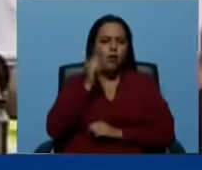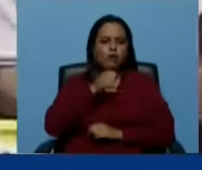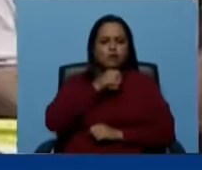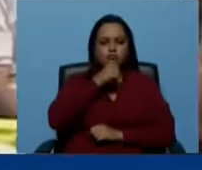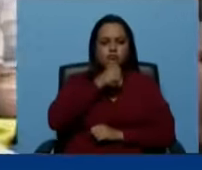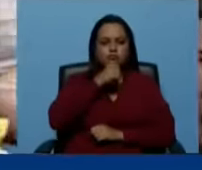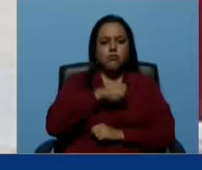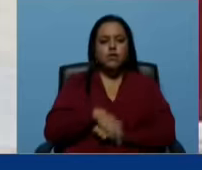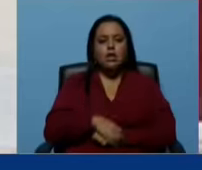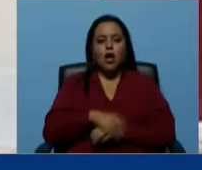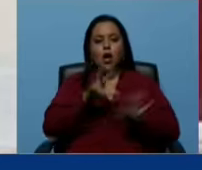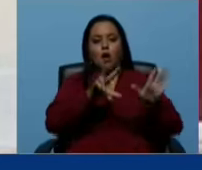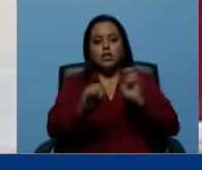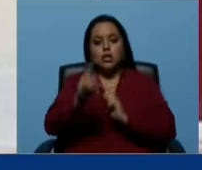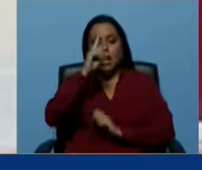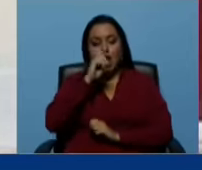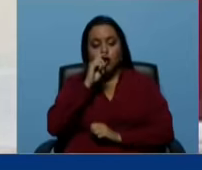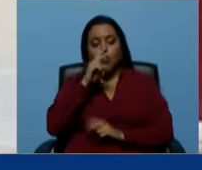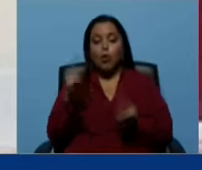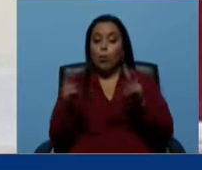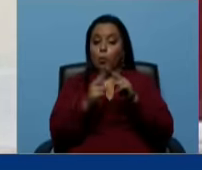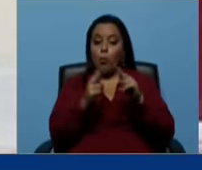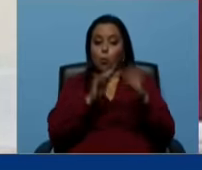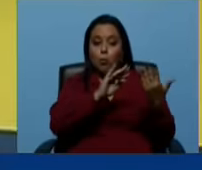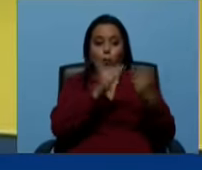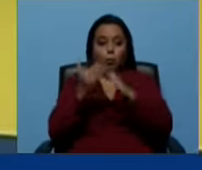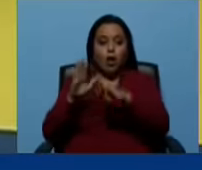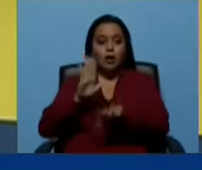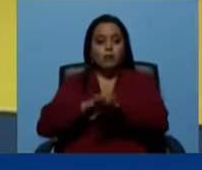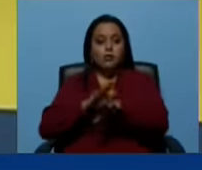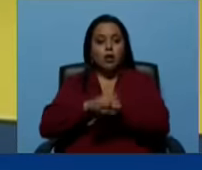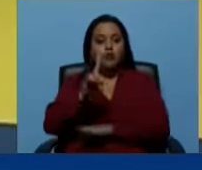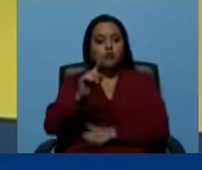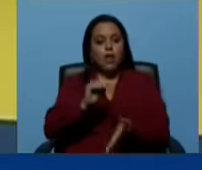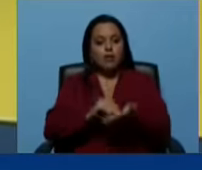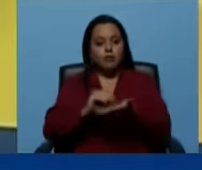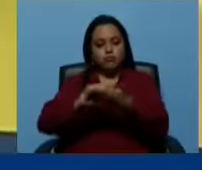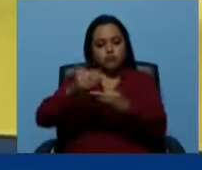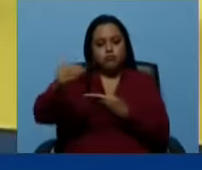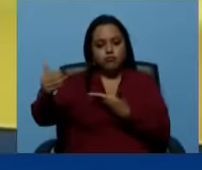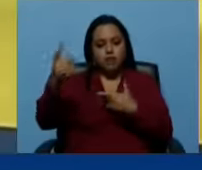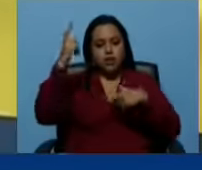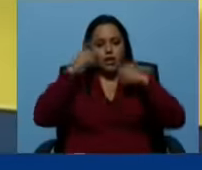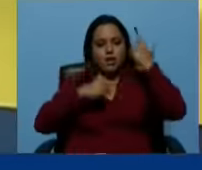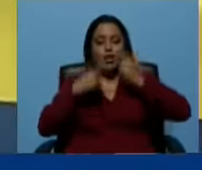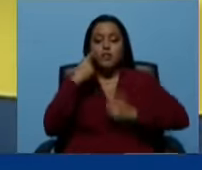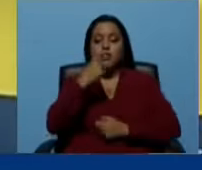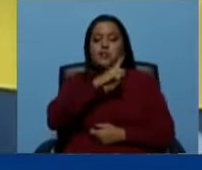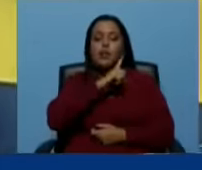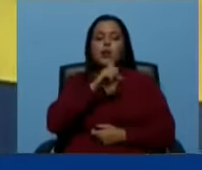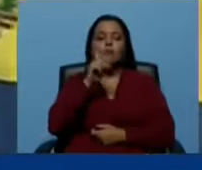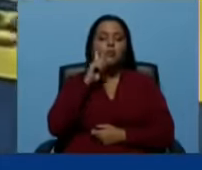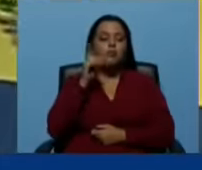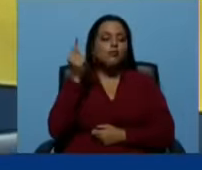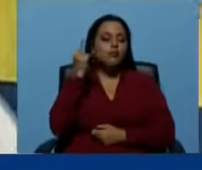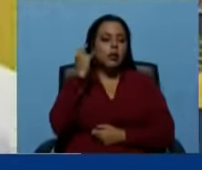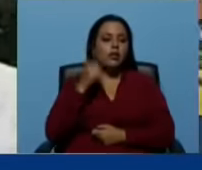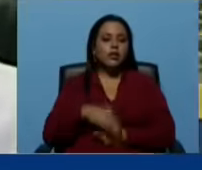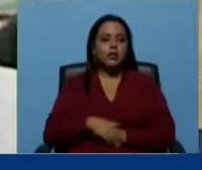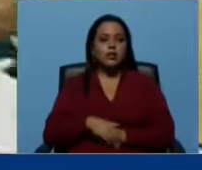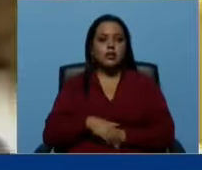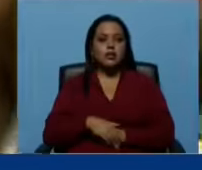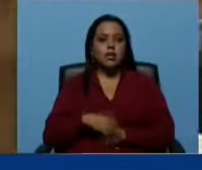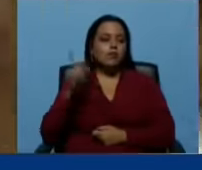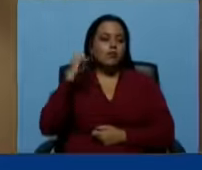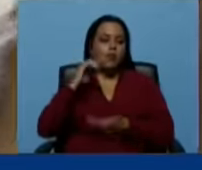Tiene 80 años, ella es famosa en su barrio, porque recibió una vez una carta de Chávez y la llaman la señora de la carta